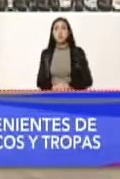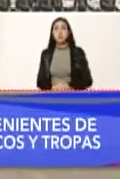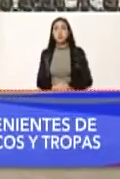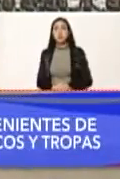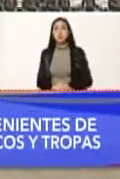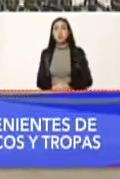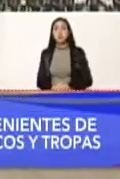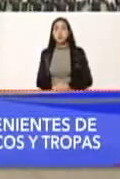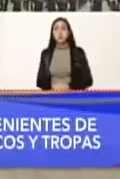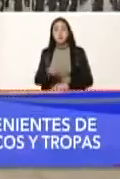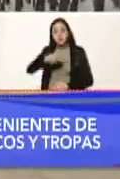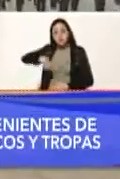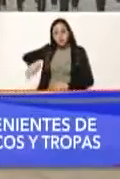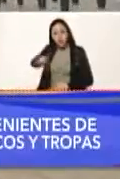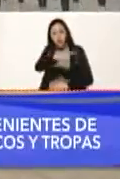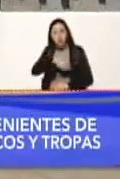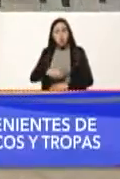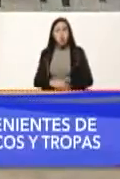que han